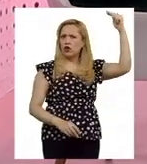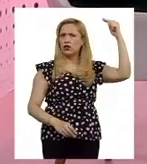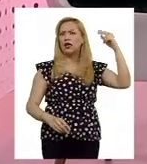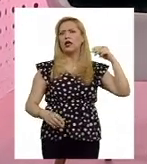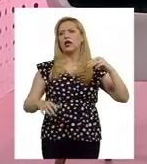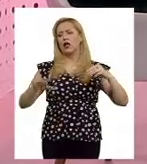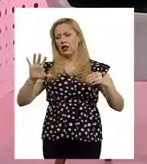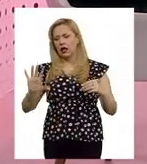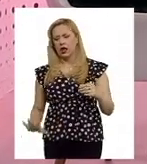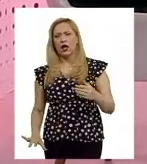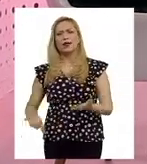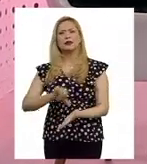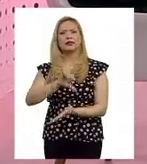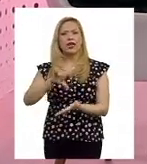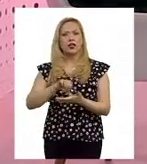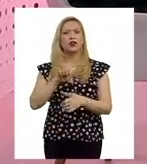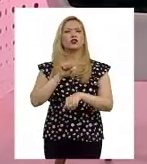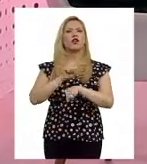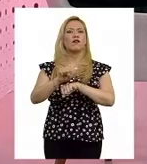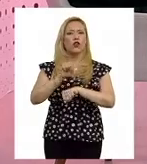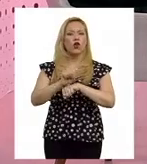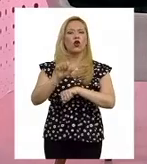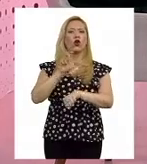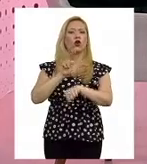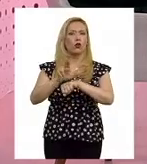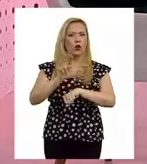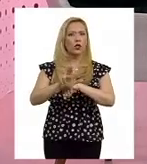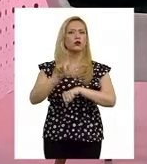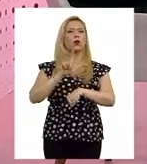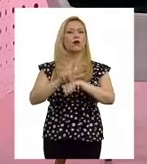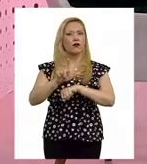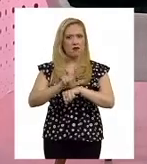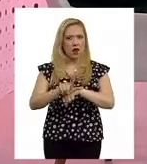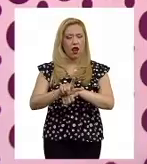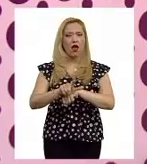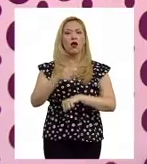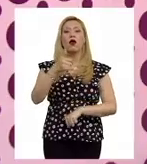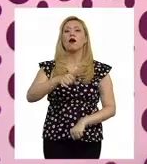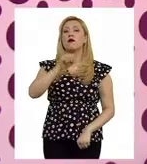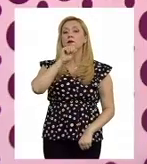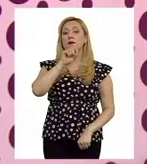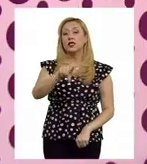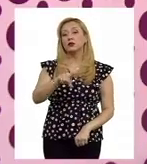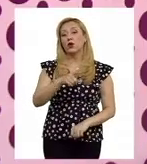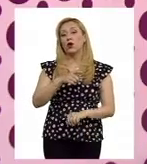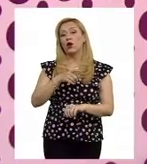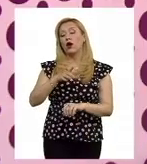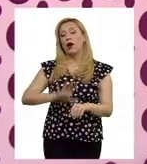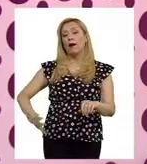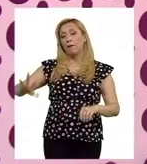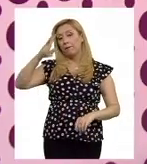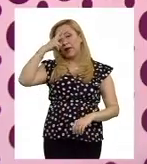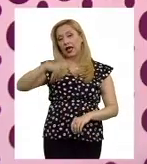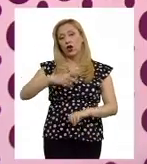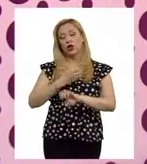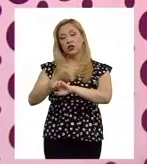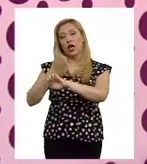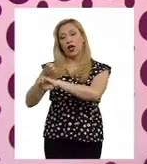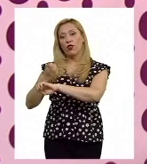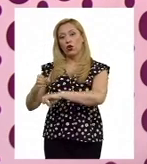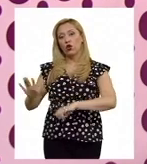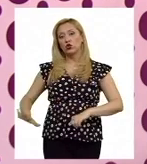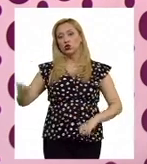decir, El Salvador, Honduras y Guatemala, pero también a los estados del sur-sureste de México,